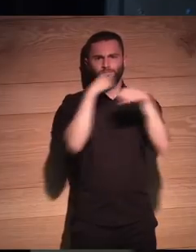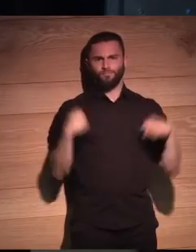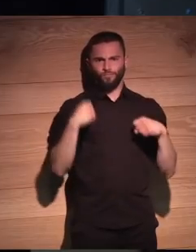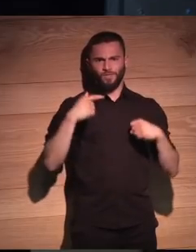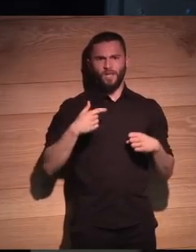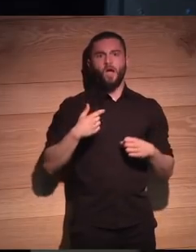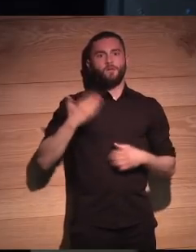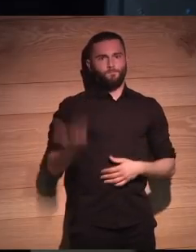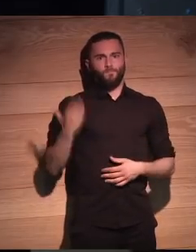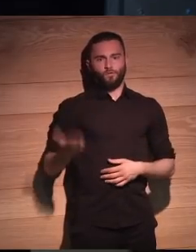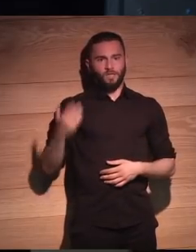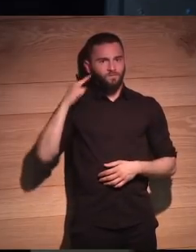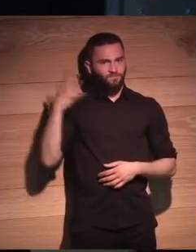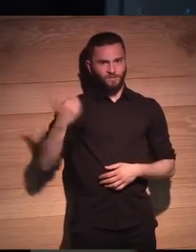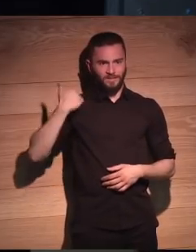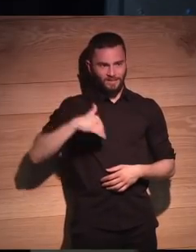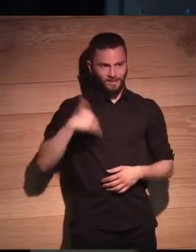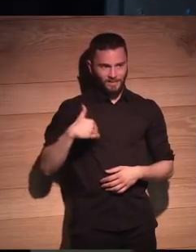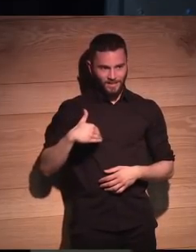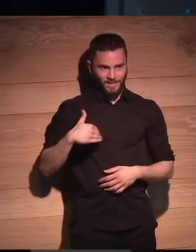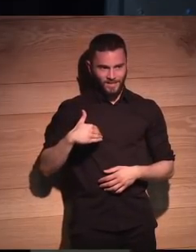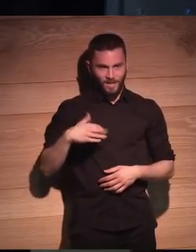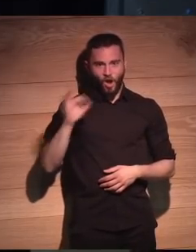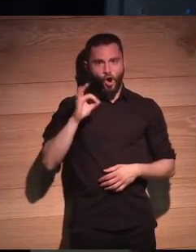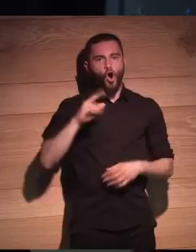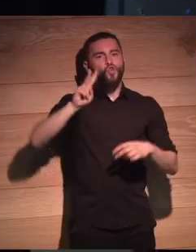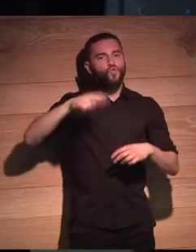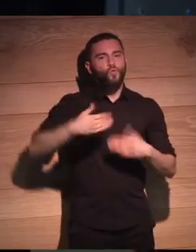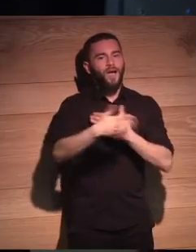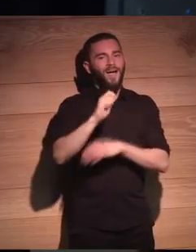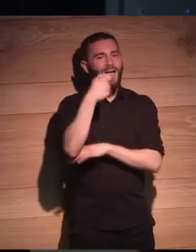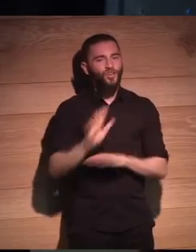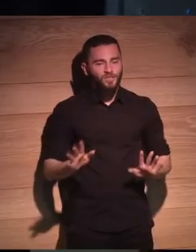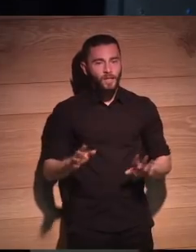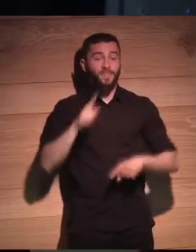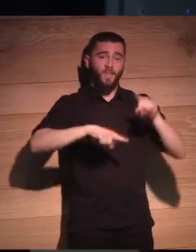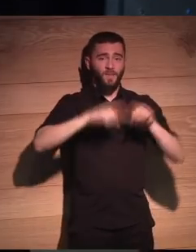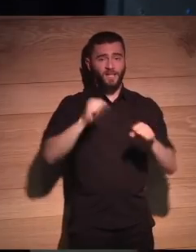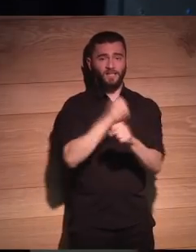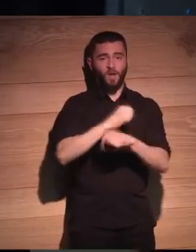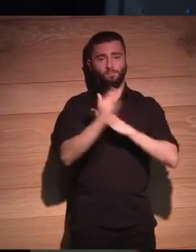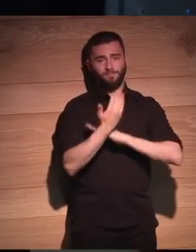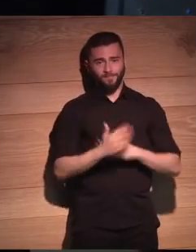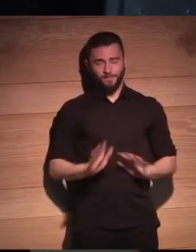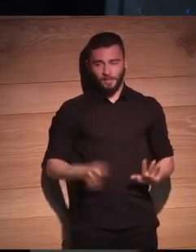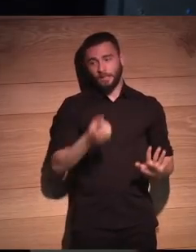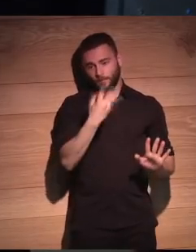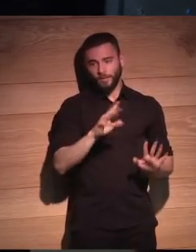cosas. Depende del trabajo que tengan que ofrecerte. Ahí está, es así, efectivamente. o sea, sí, pero bueno.